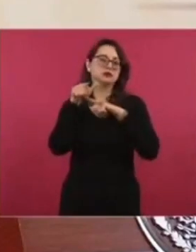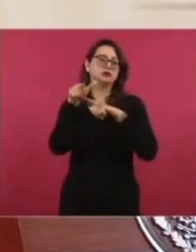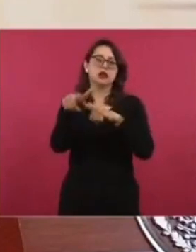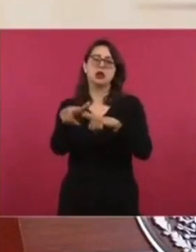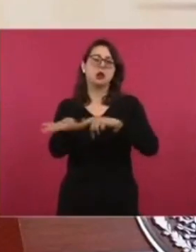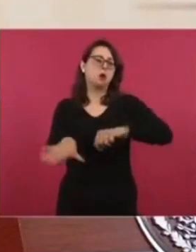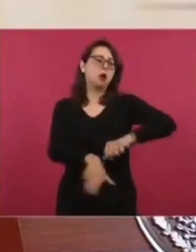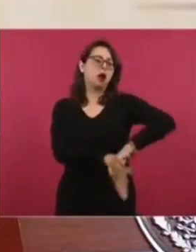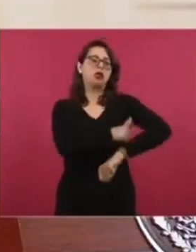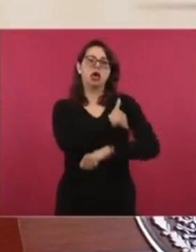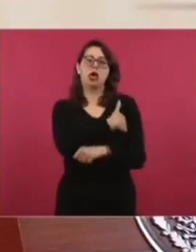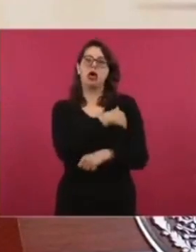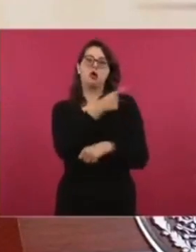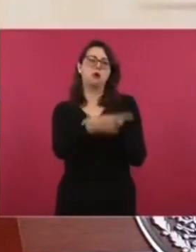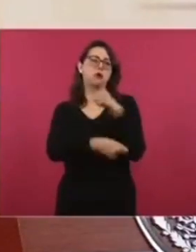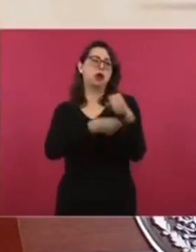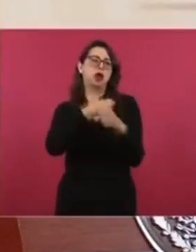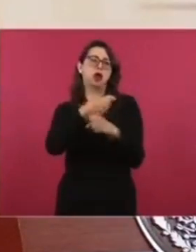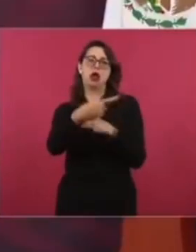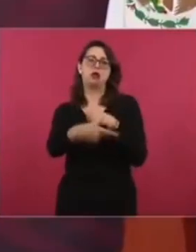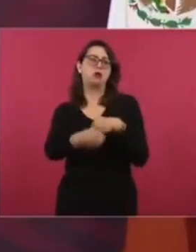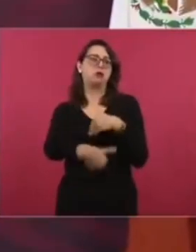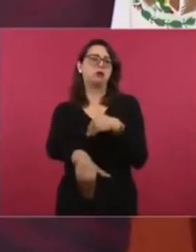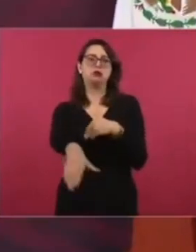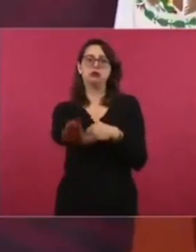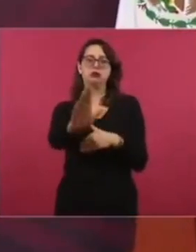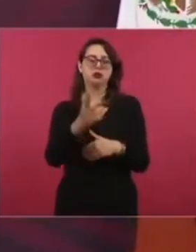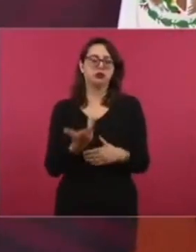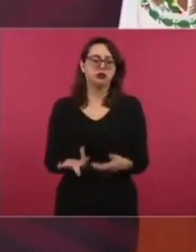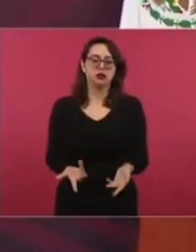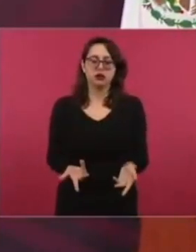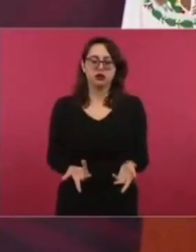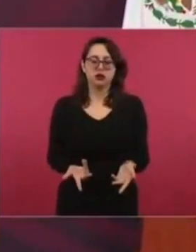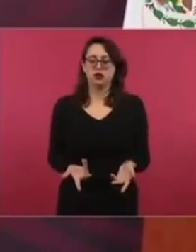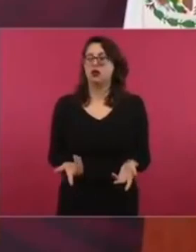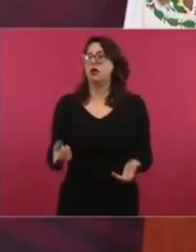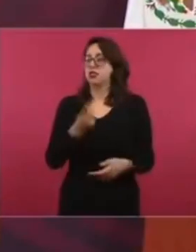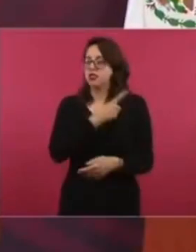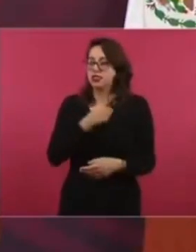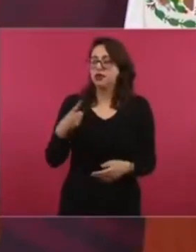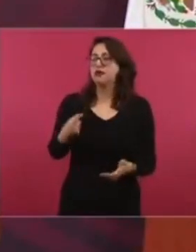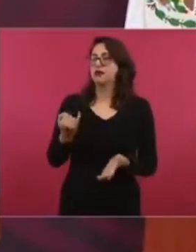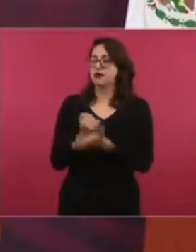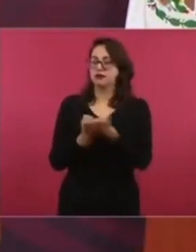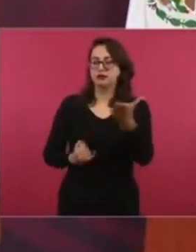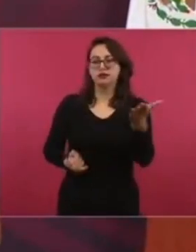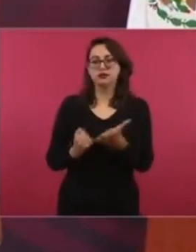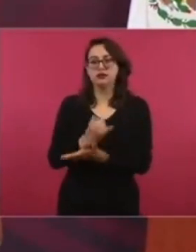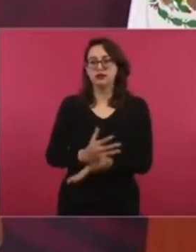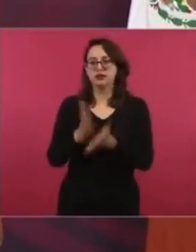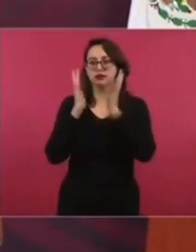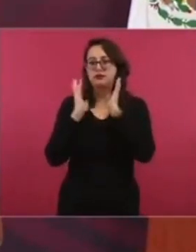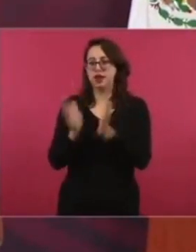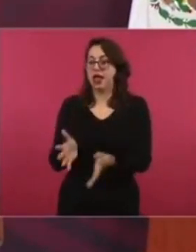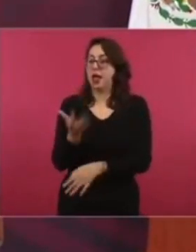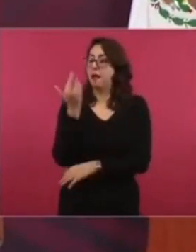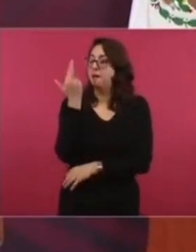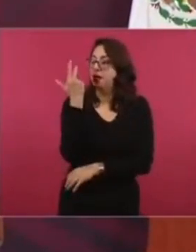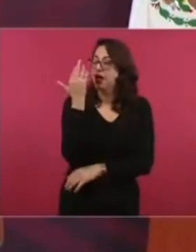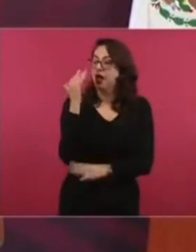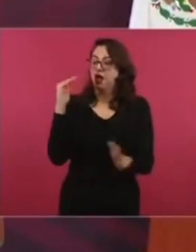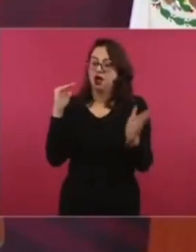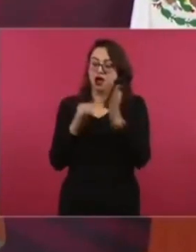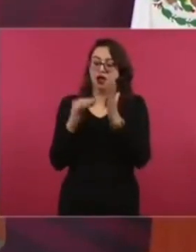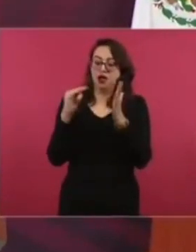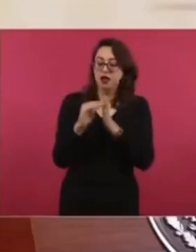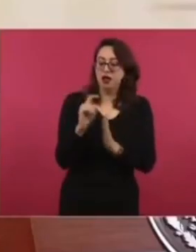resto del año Ojalá ya resuelvan porque se trata de 25.000 millones de